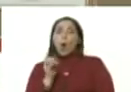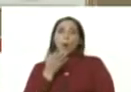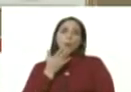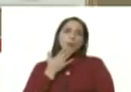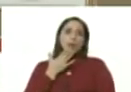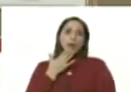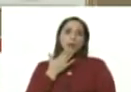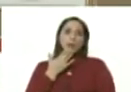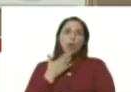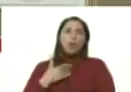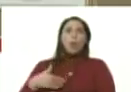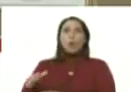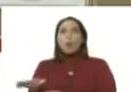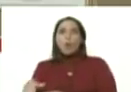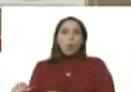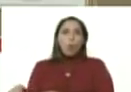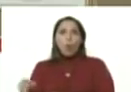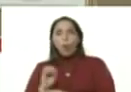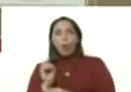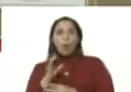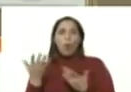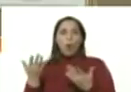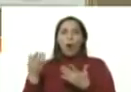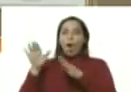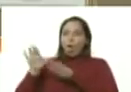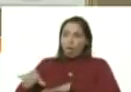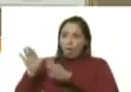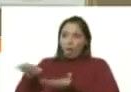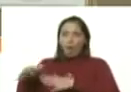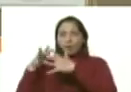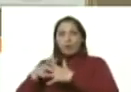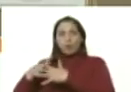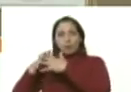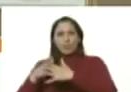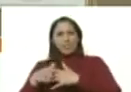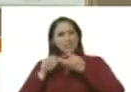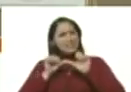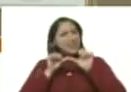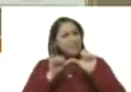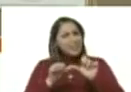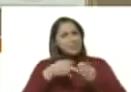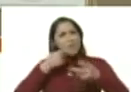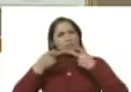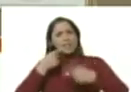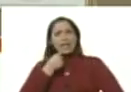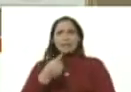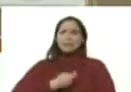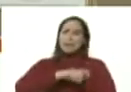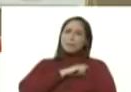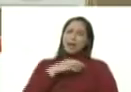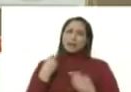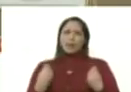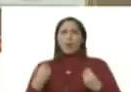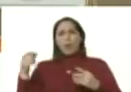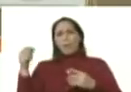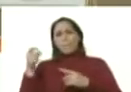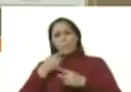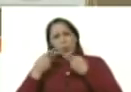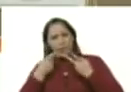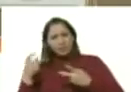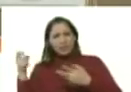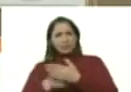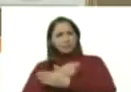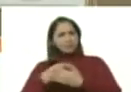los Estados Unidos y seguir esa política, como dicen en España, el seguidismo de esas políticas de sanciones,